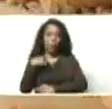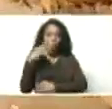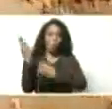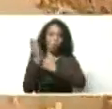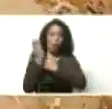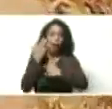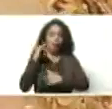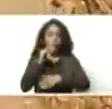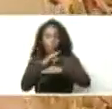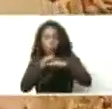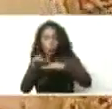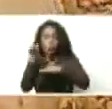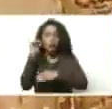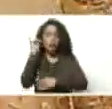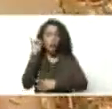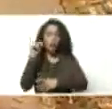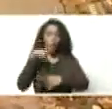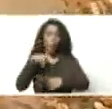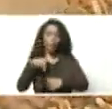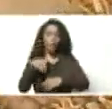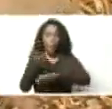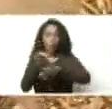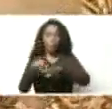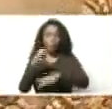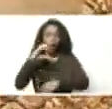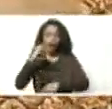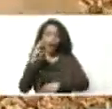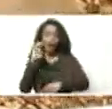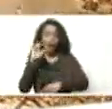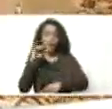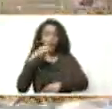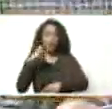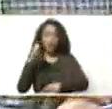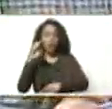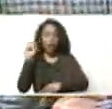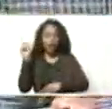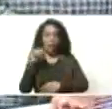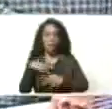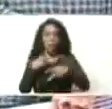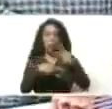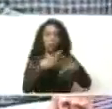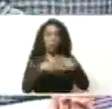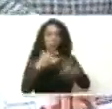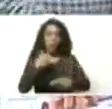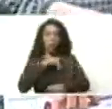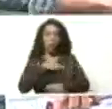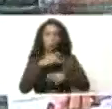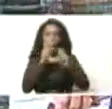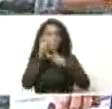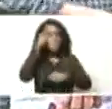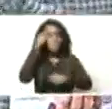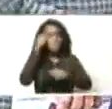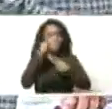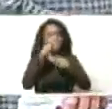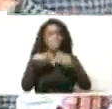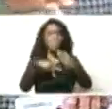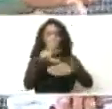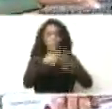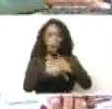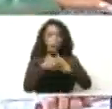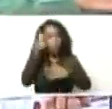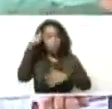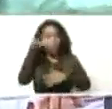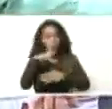trujillo en el municipio carache mesa arriba presidente produciendo por hoy tenemos produciendo para el plan pueblo a pueblo que tanto